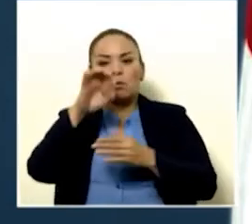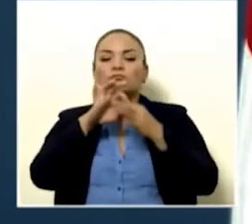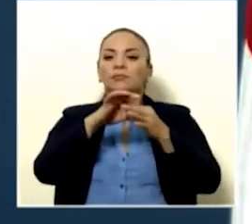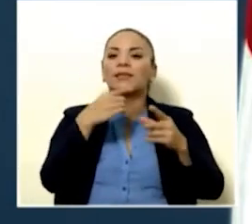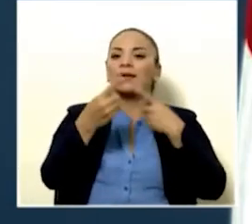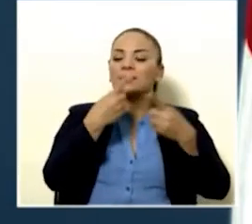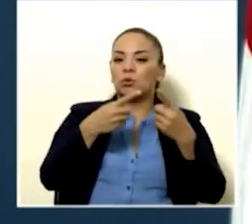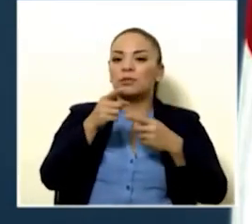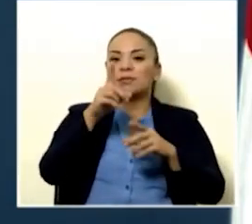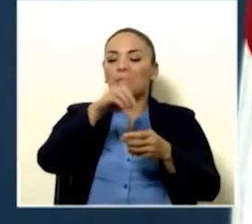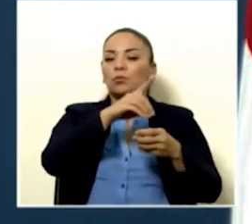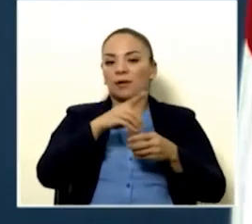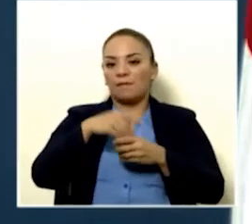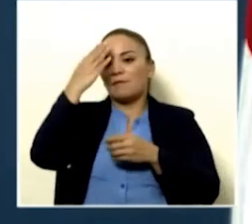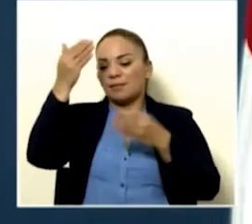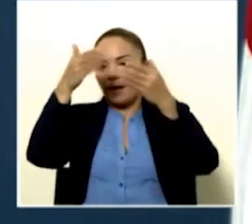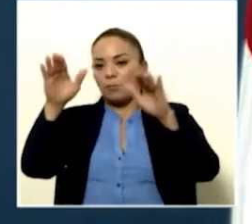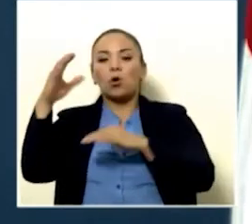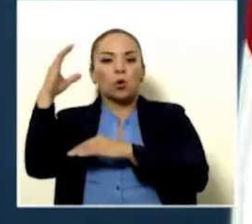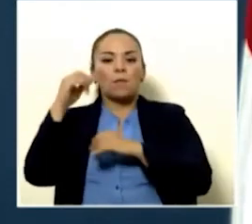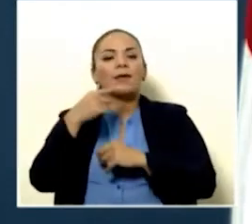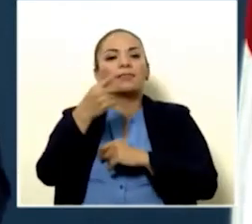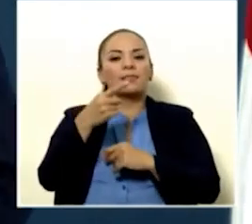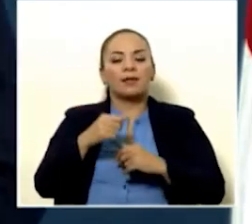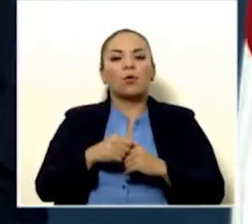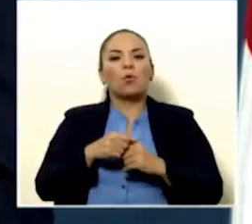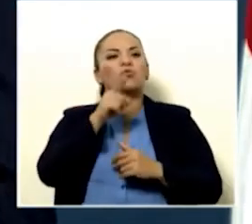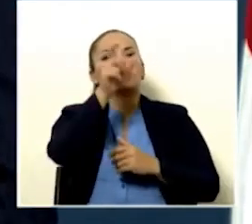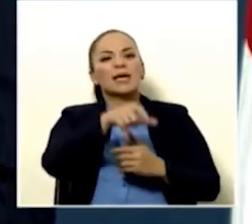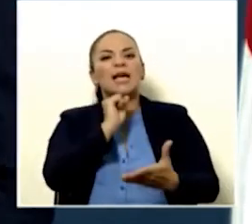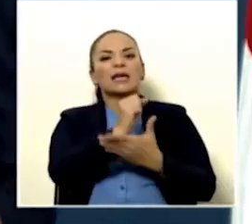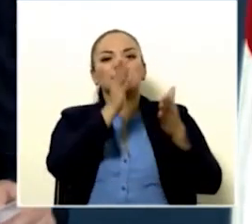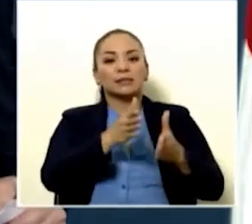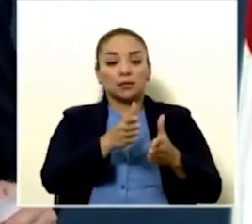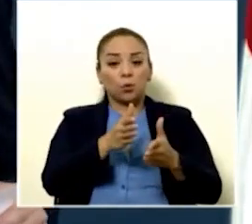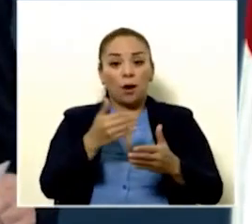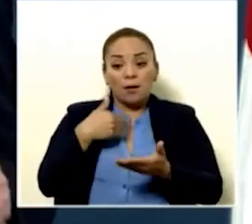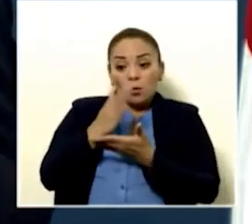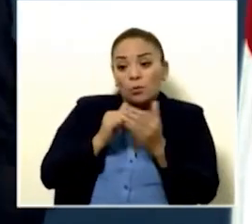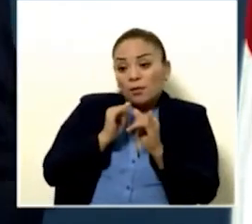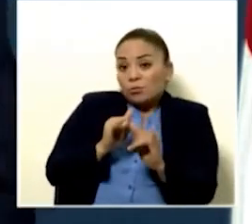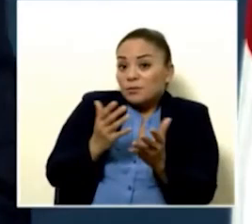de una diputada del Frente Amplio en Colombia, donde en sus palabras lo señala de asesino? ¿Existirá alguna denuncia por